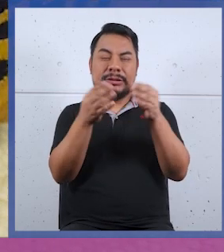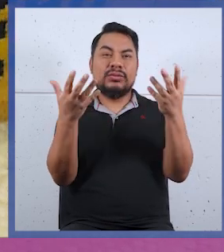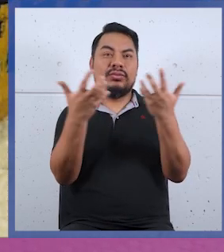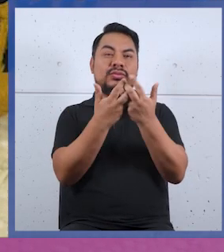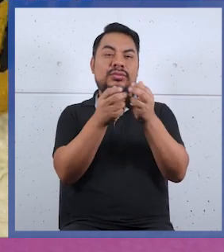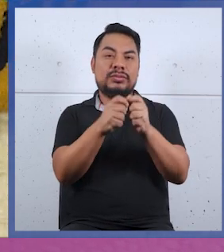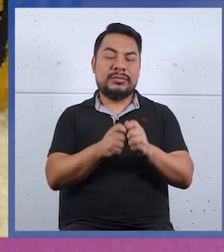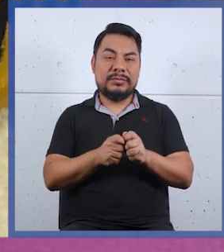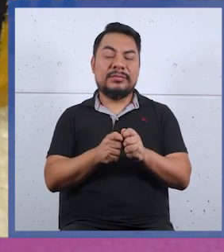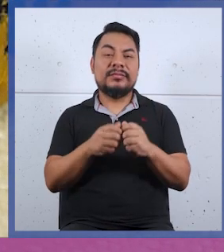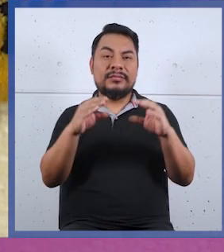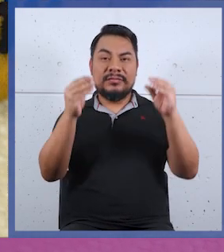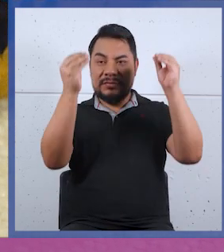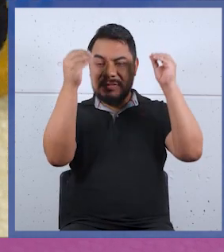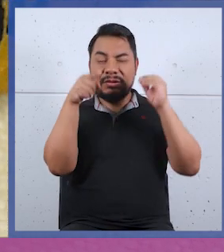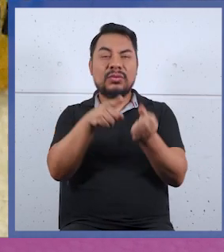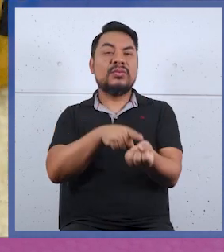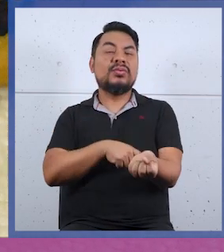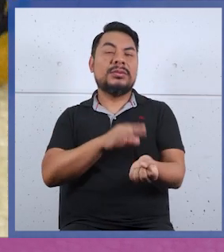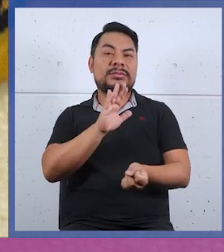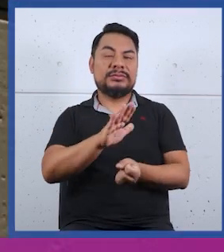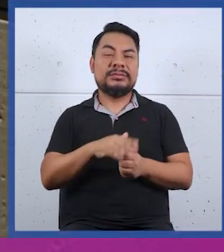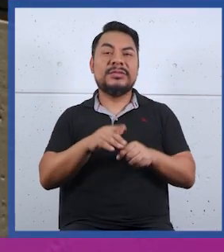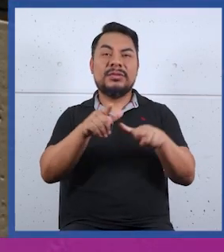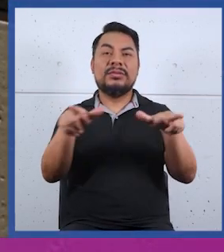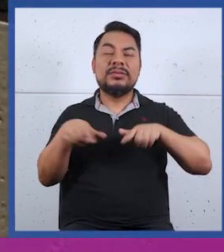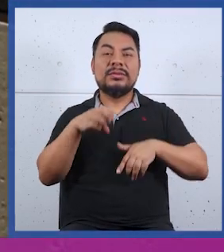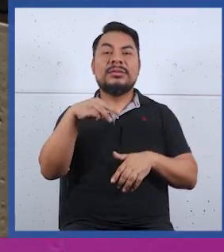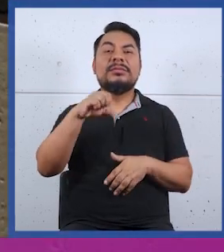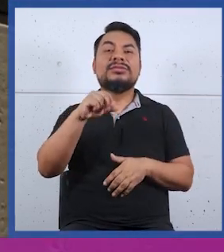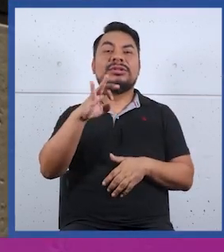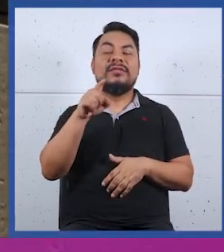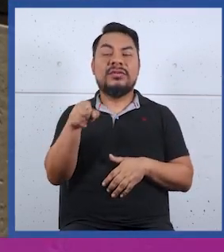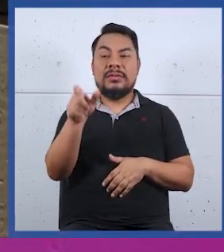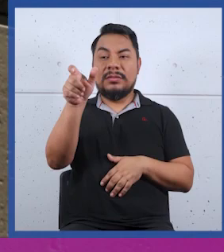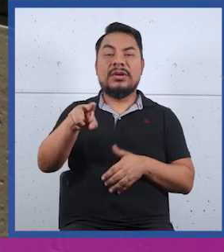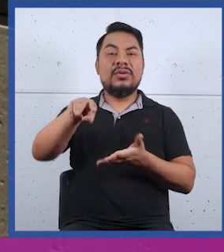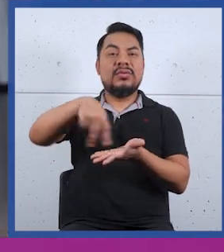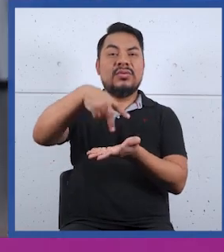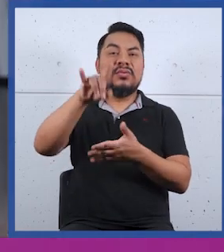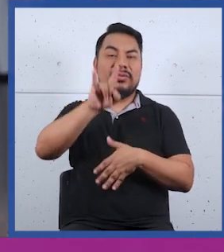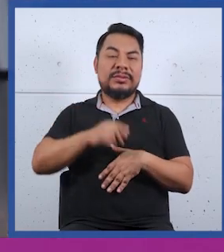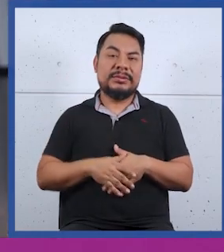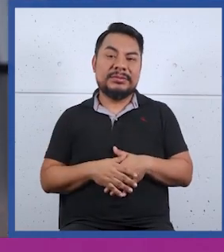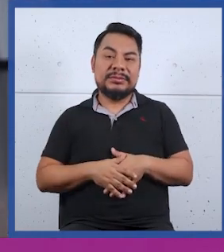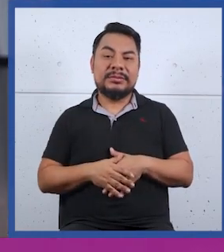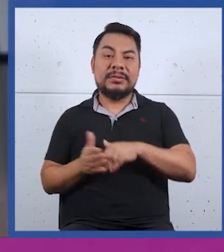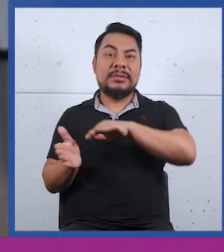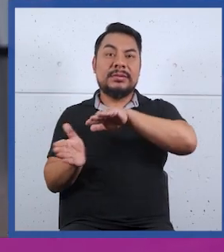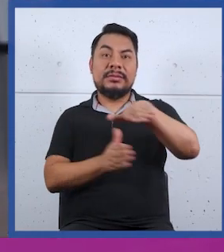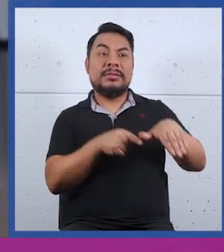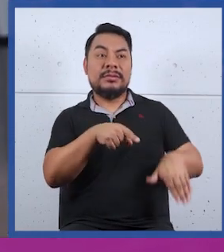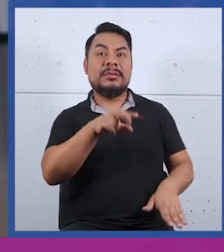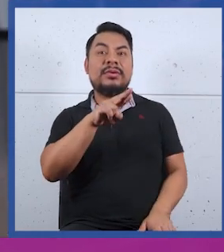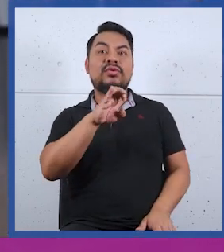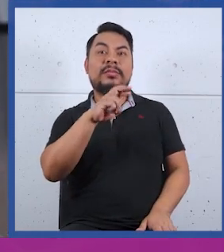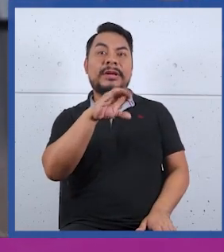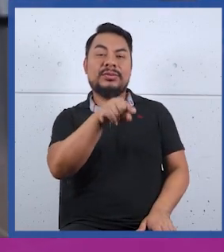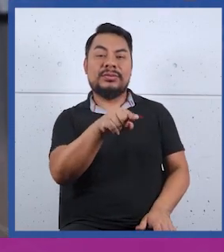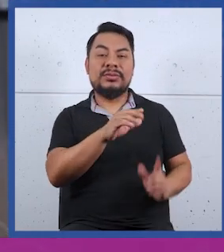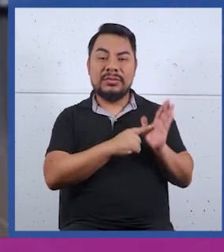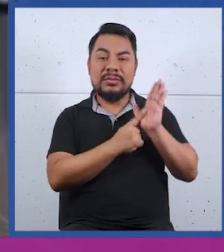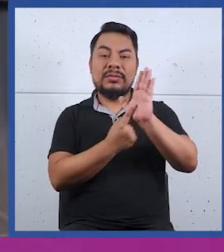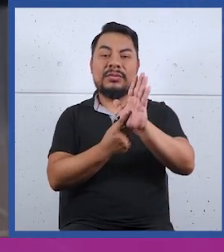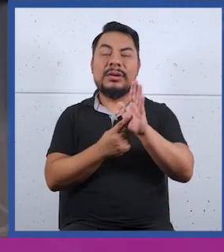es una obra muy tradición monsefuana a la que los bailarines lo usan. Ruperto presentó la